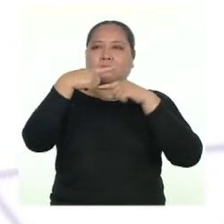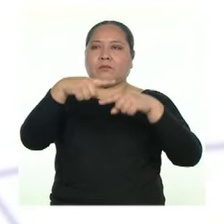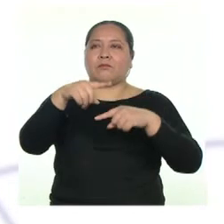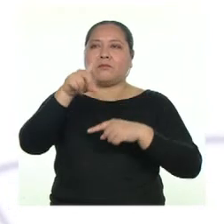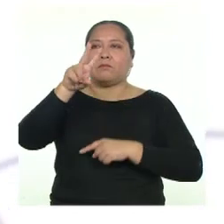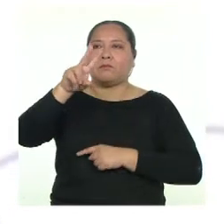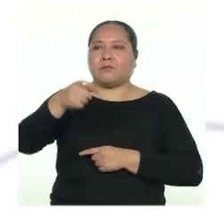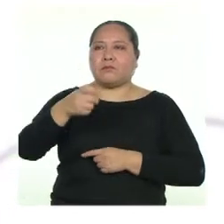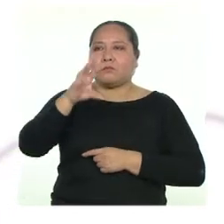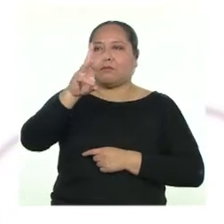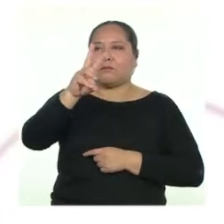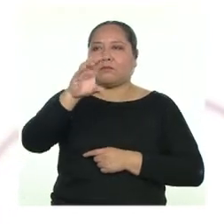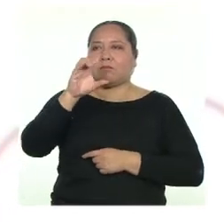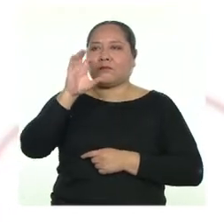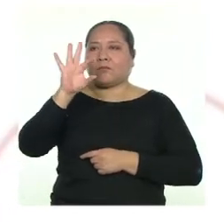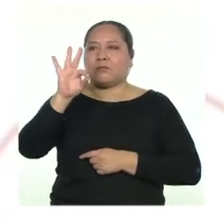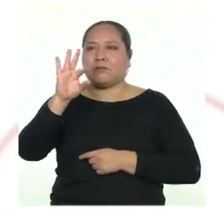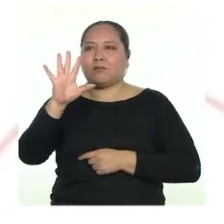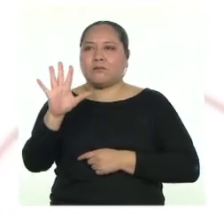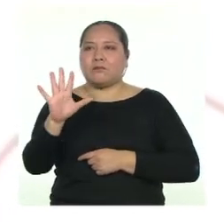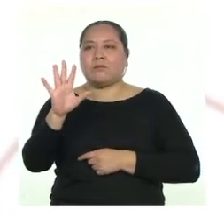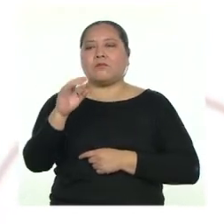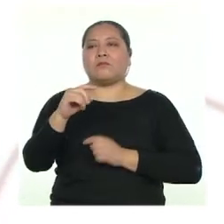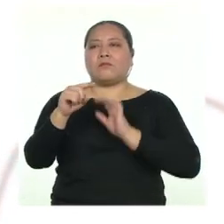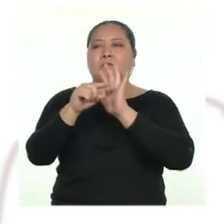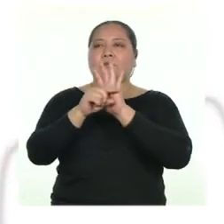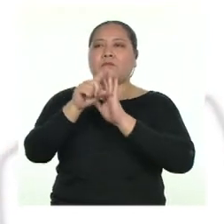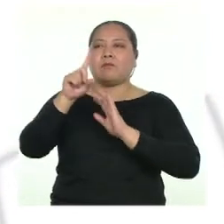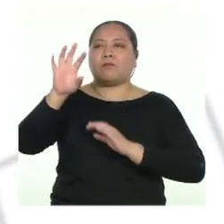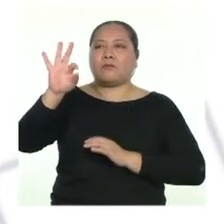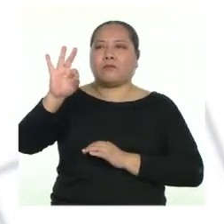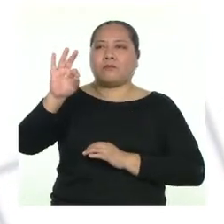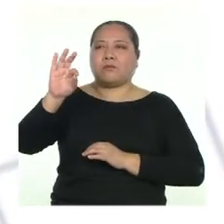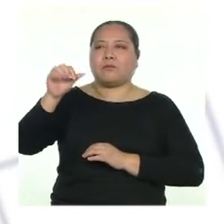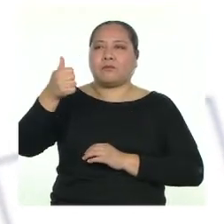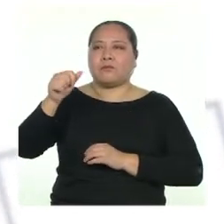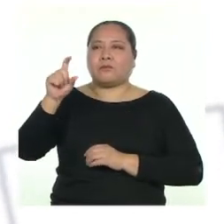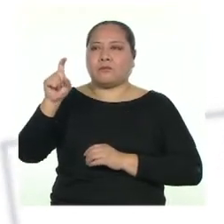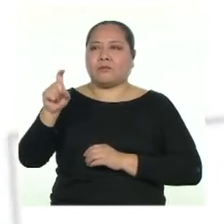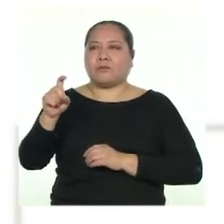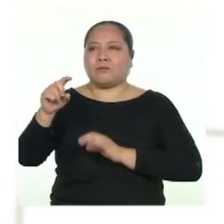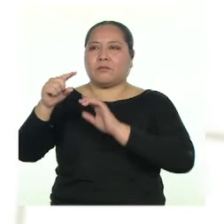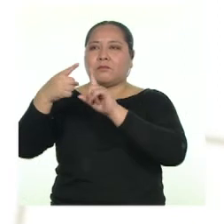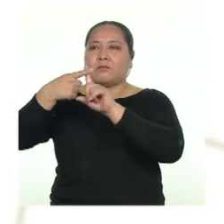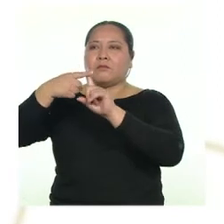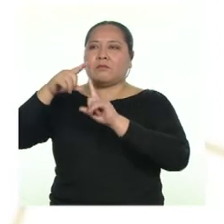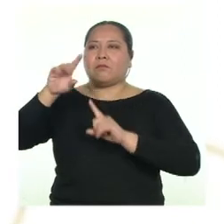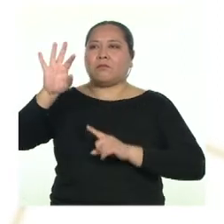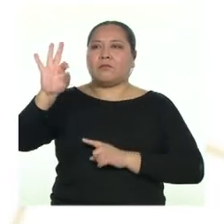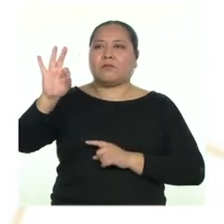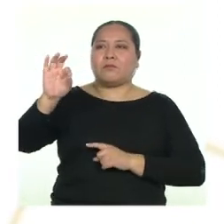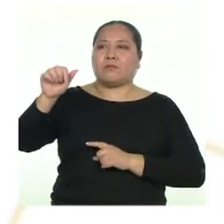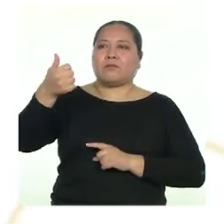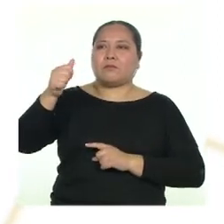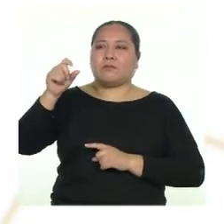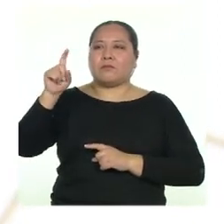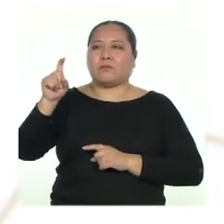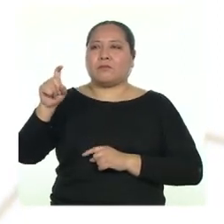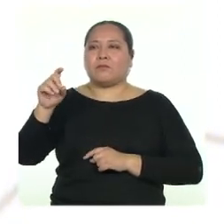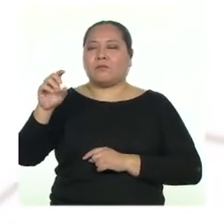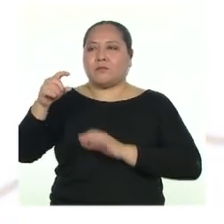a 2695 menos 910x más